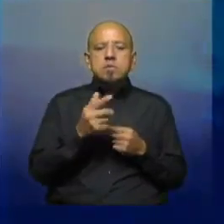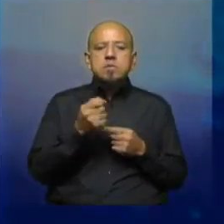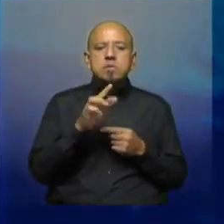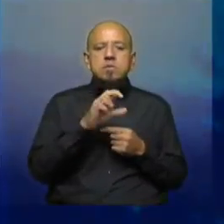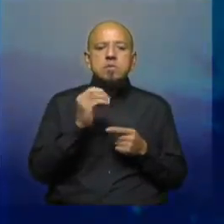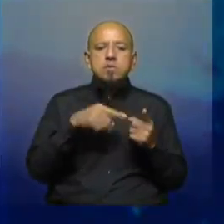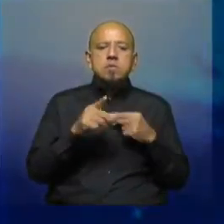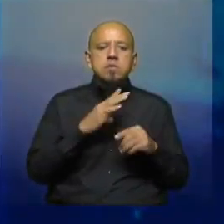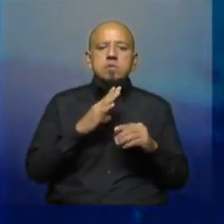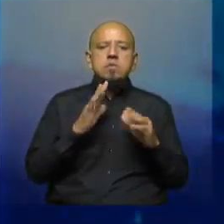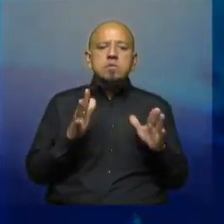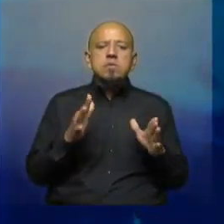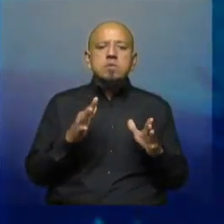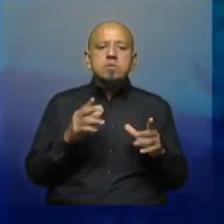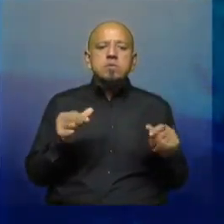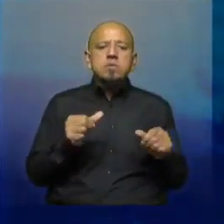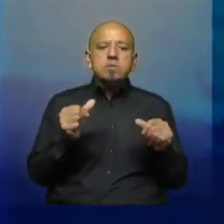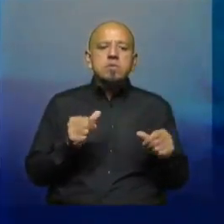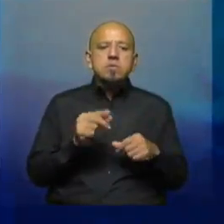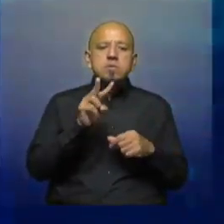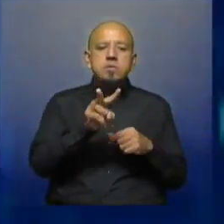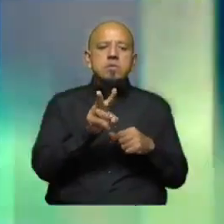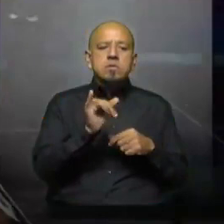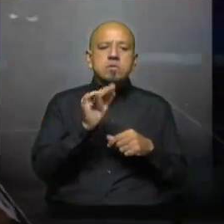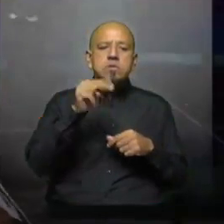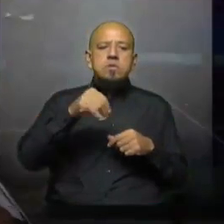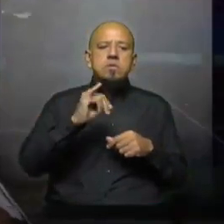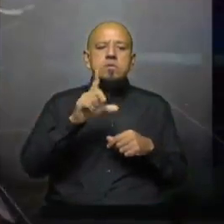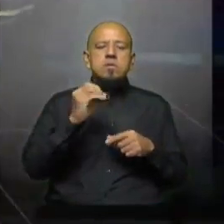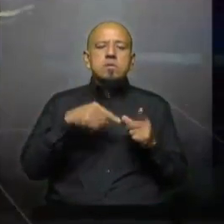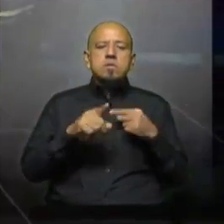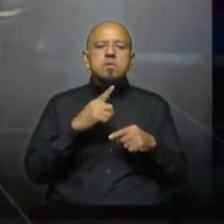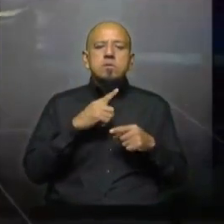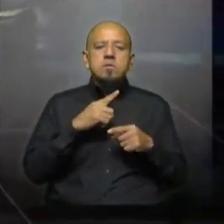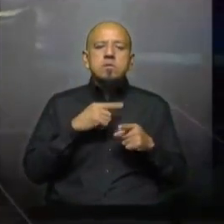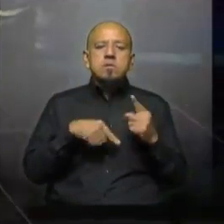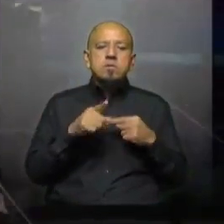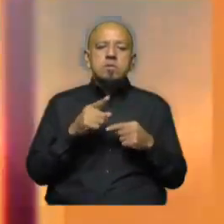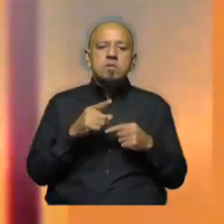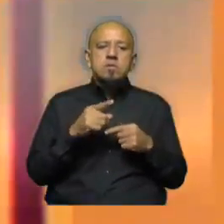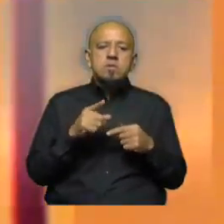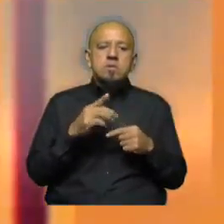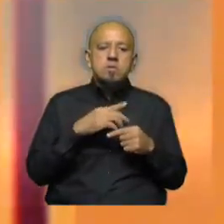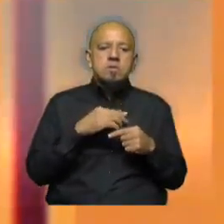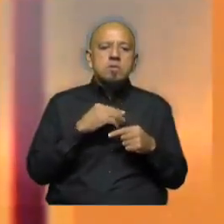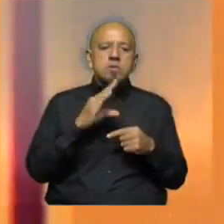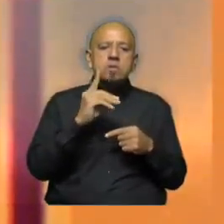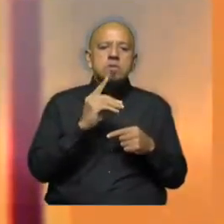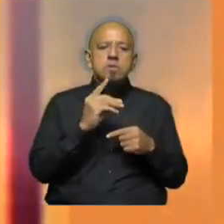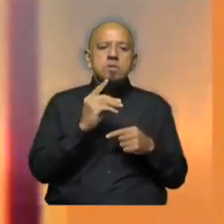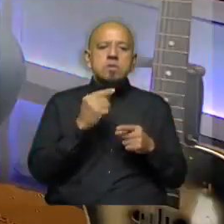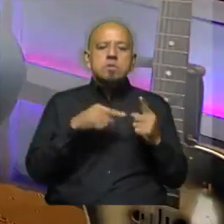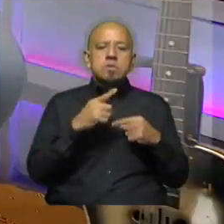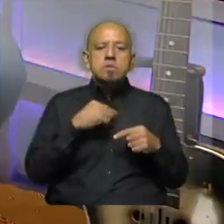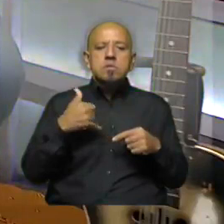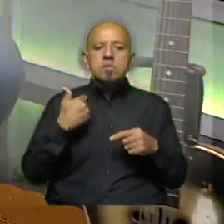las plataformas, a mí sáquenlo solamente en vinilo, lo demás no me interesa. Pero el manager andino, Daniel Andino, que anda por ahí, y los más jóvenes